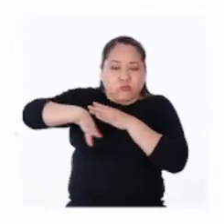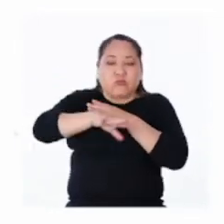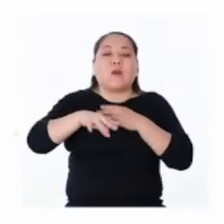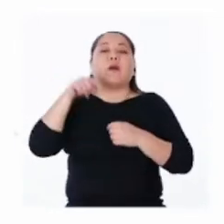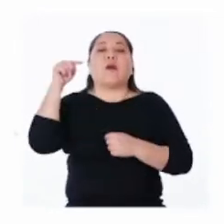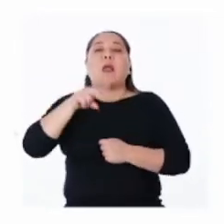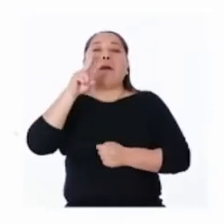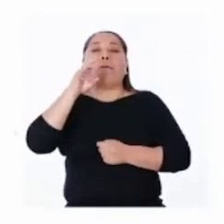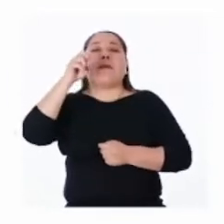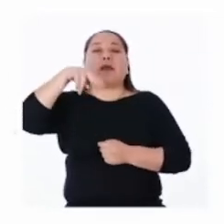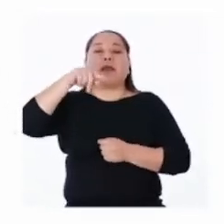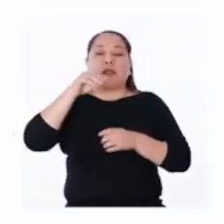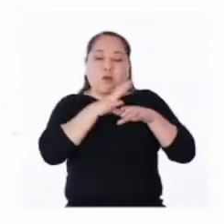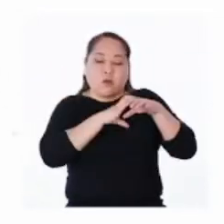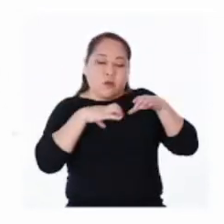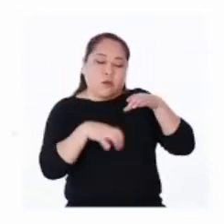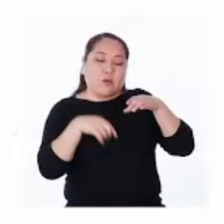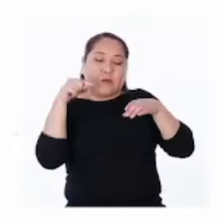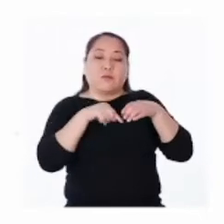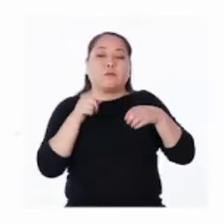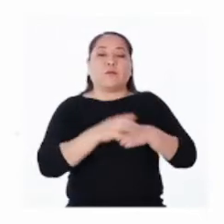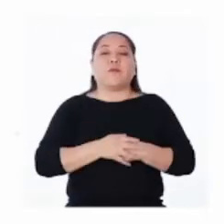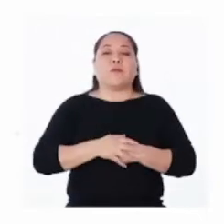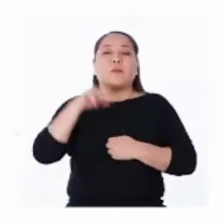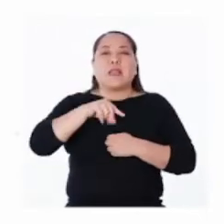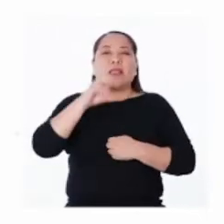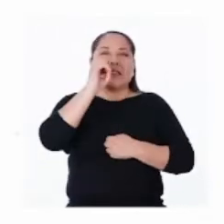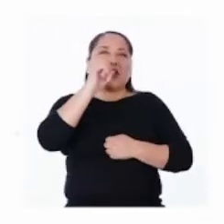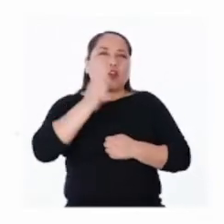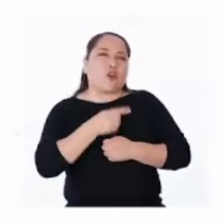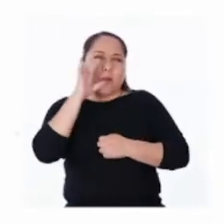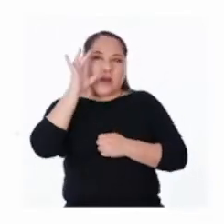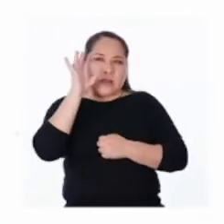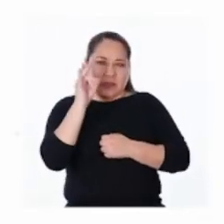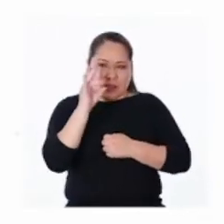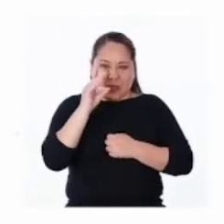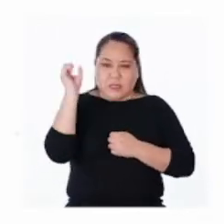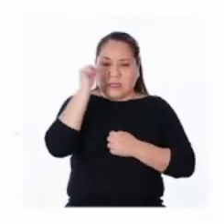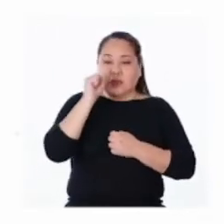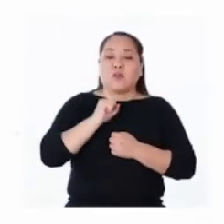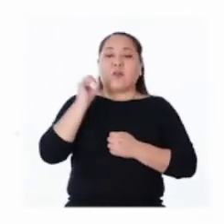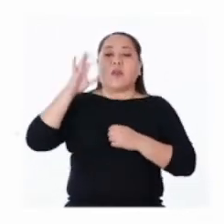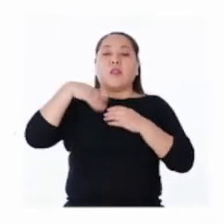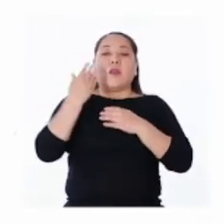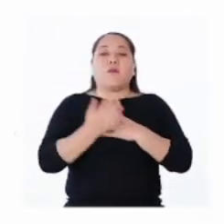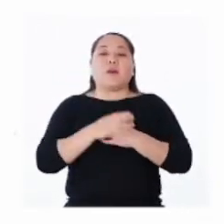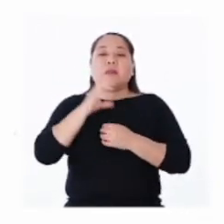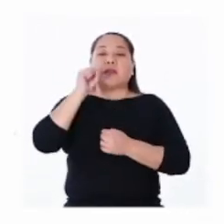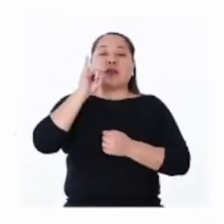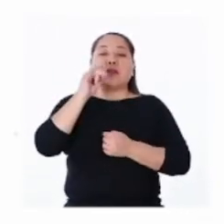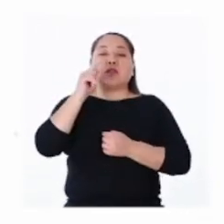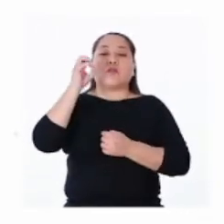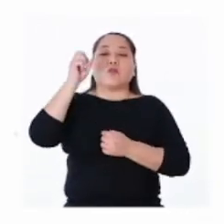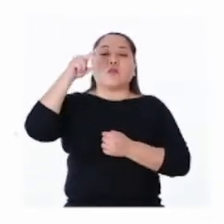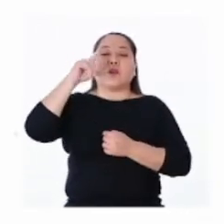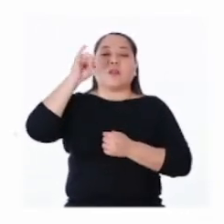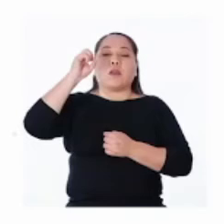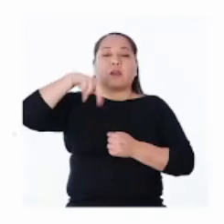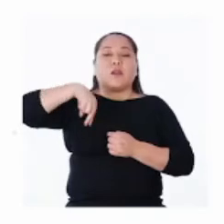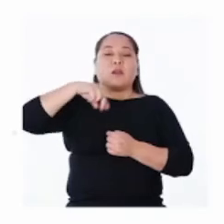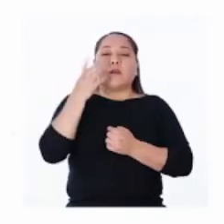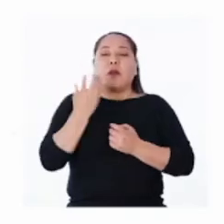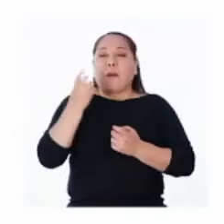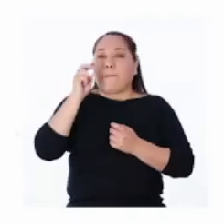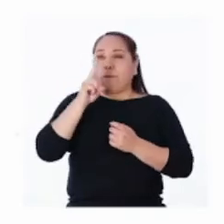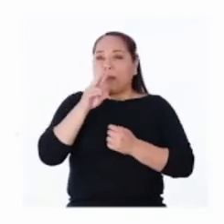ventrículo. Ahora, la diástole auricular se relaja unos 0,7 segundos. Luego, la sístole ventricular